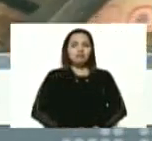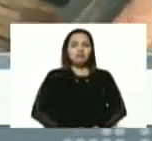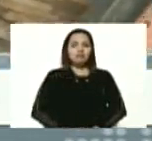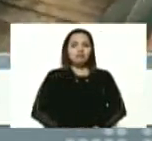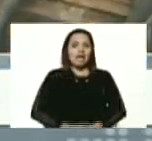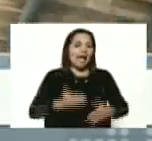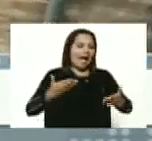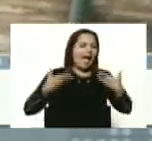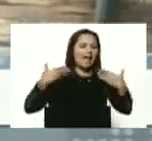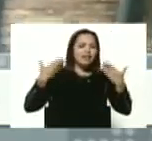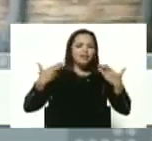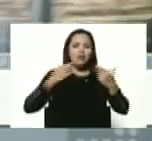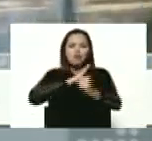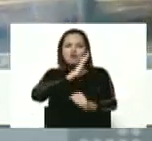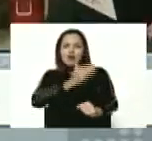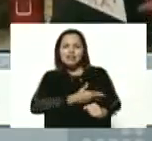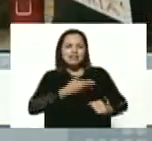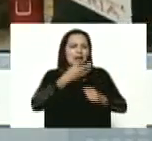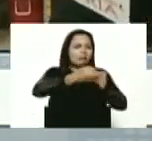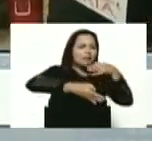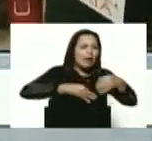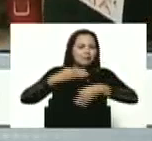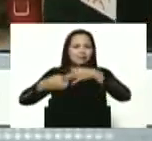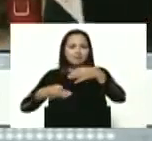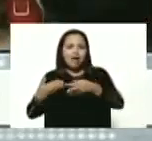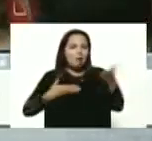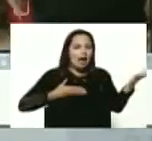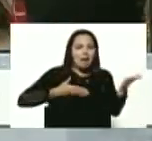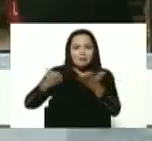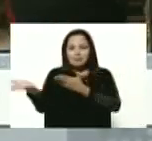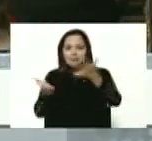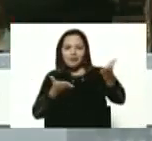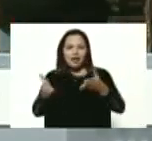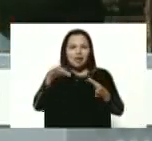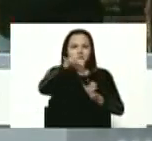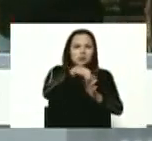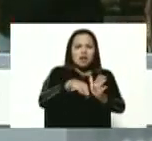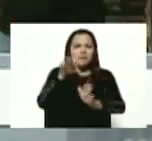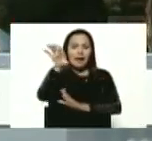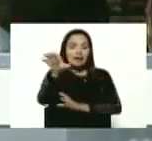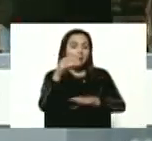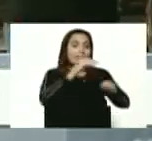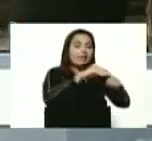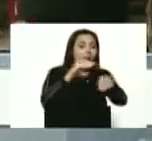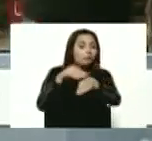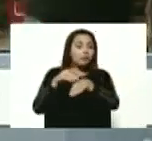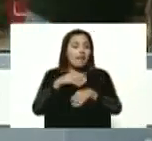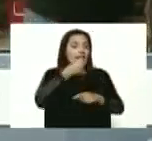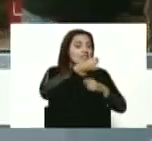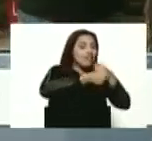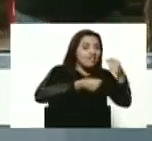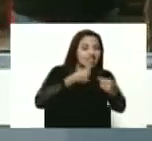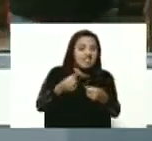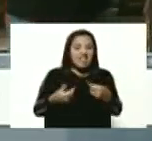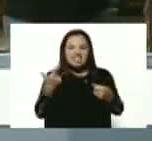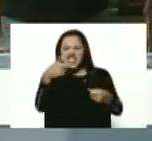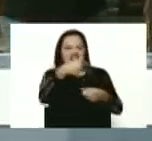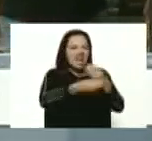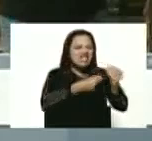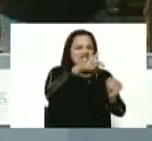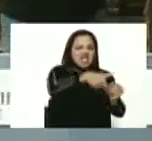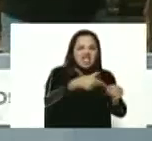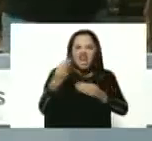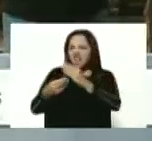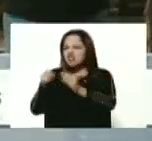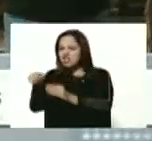ánimo, fuerza, va, pa'lante, pa' acá, pa' allá, cultivando patria, mira, y entrevista, ¿qué produces esto aquí, qué produces